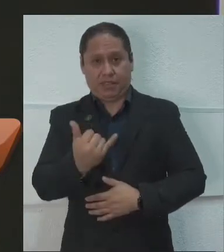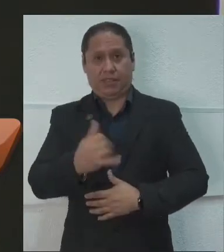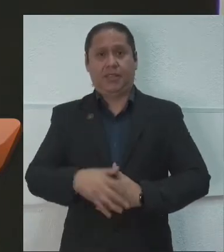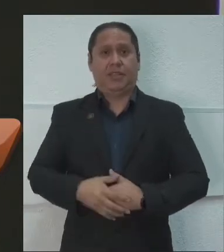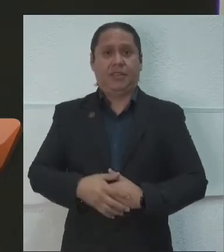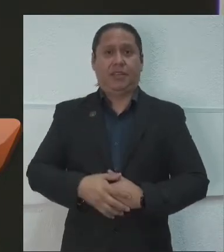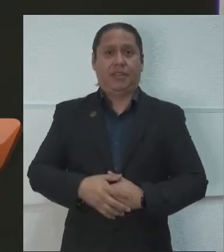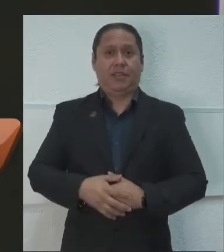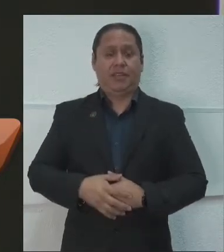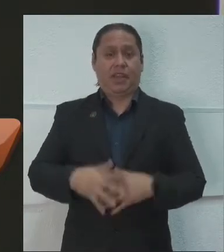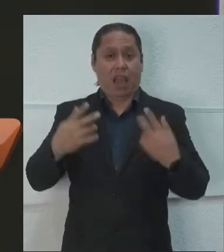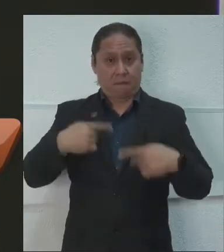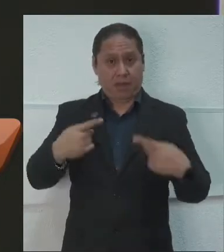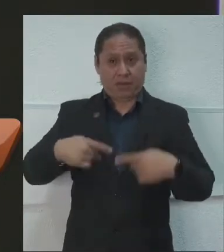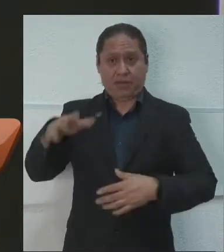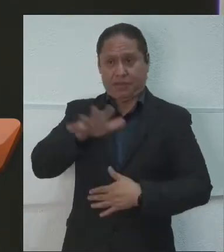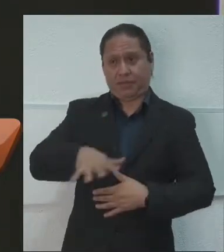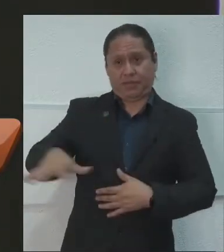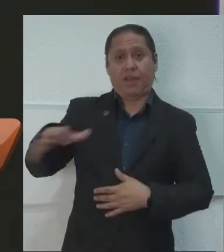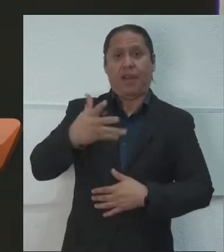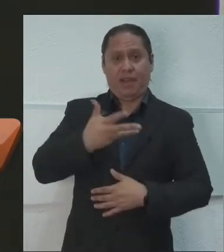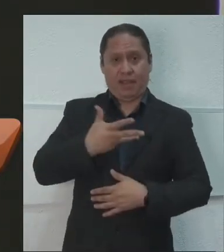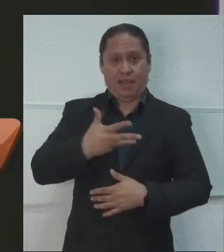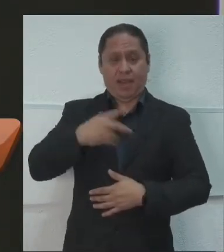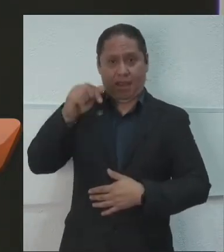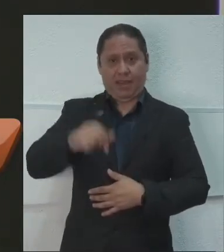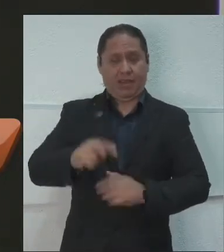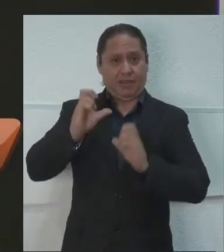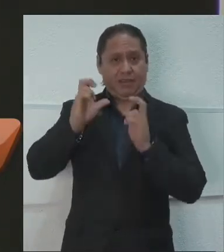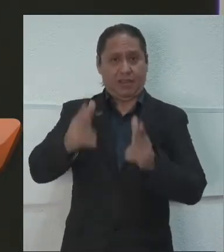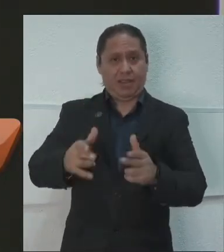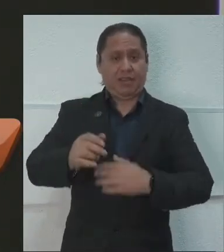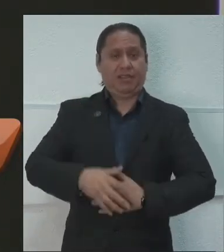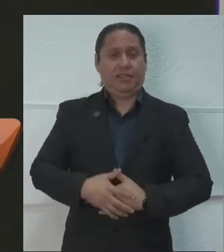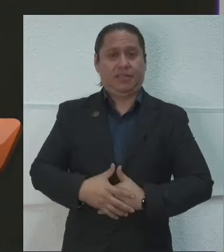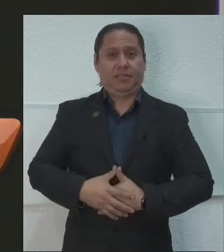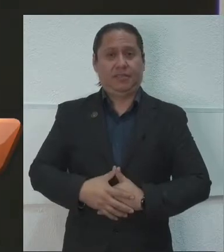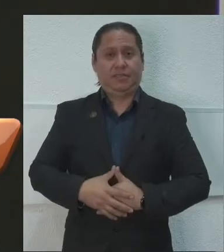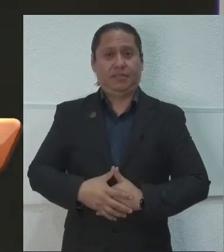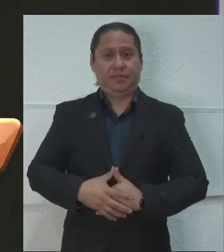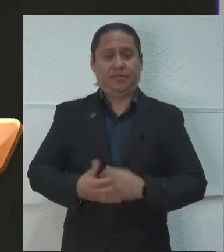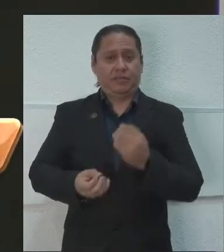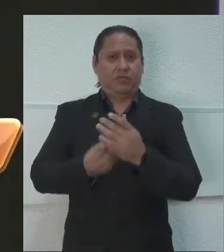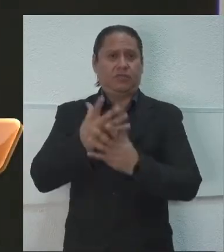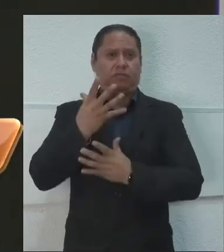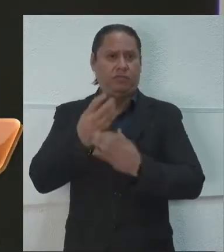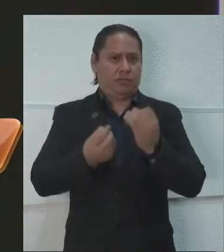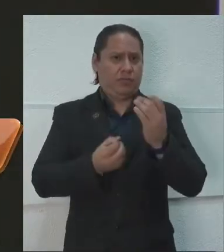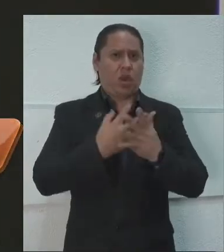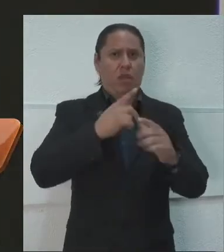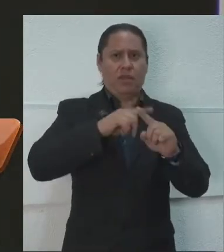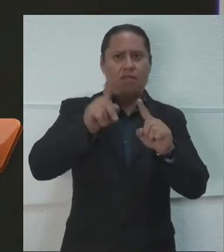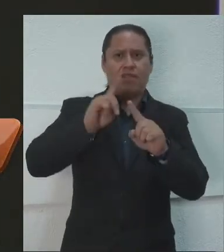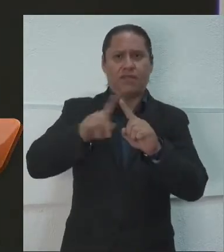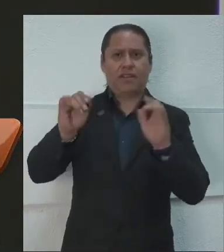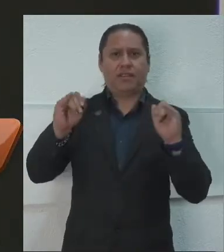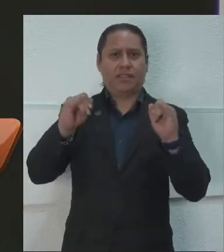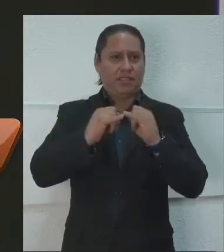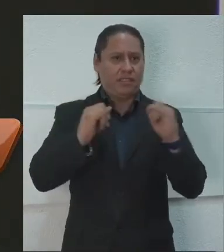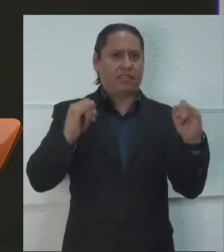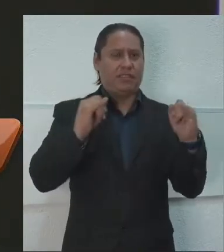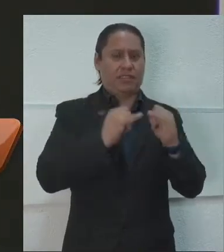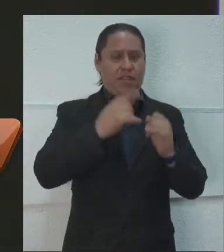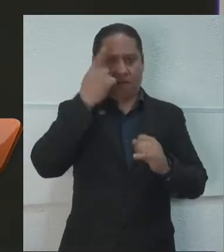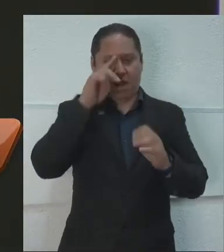de esa población que existe en nuestro estado de Chiapas, se han creado diversas instituciones